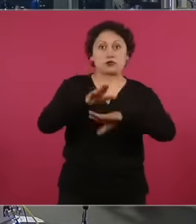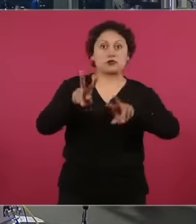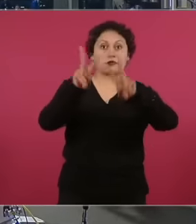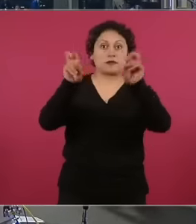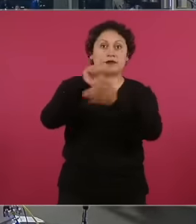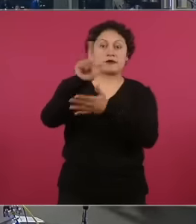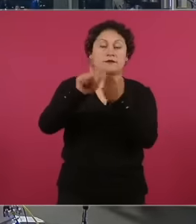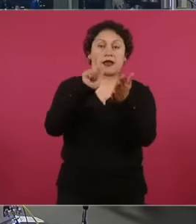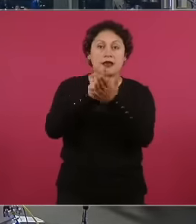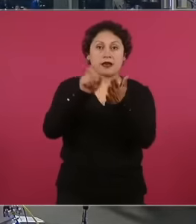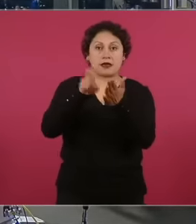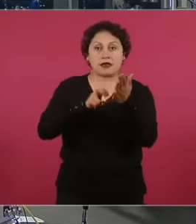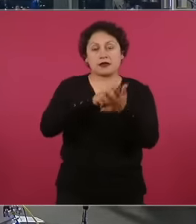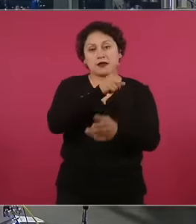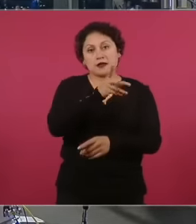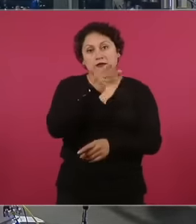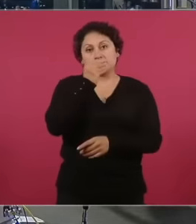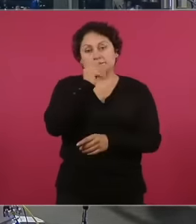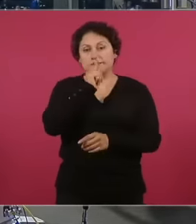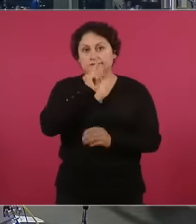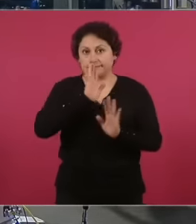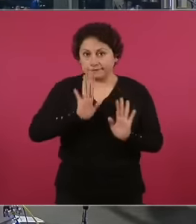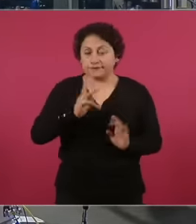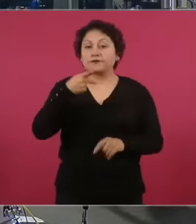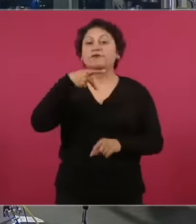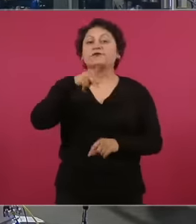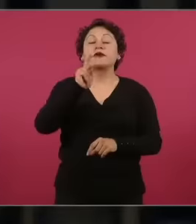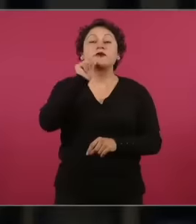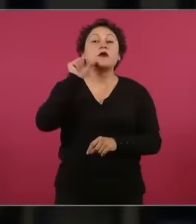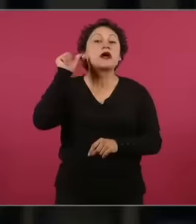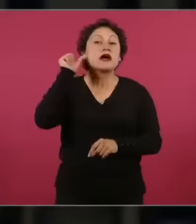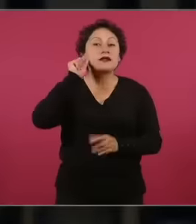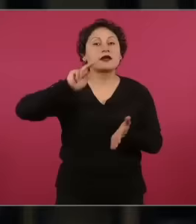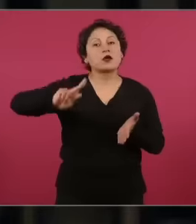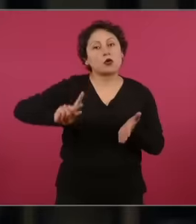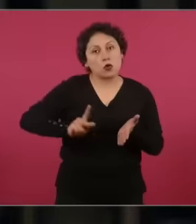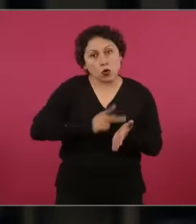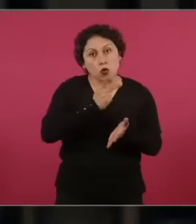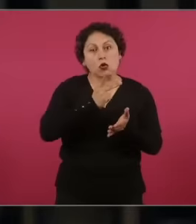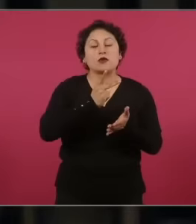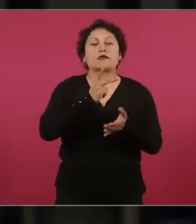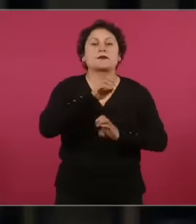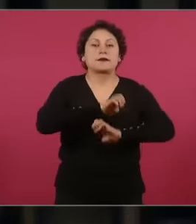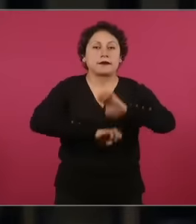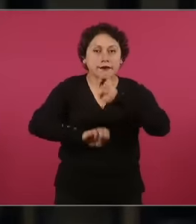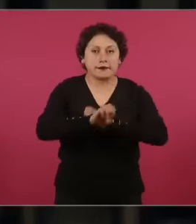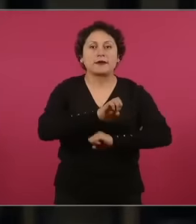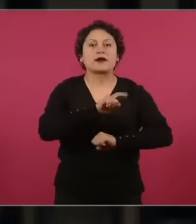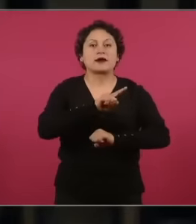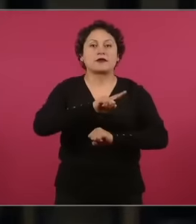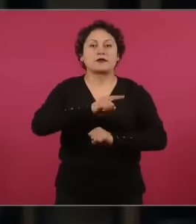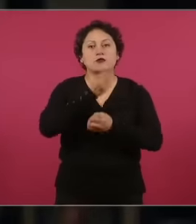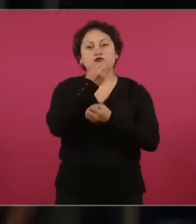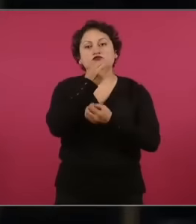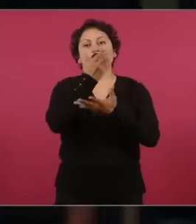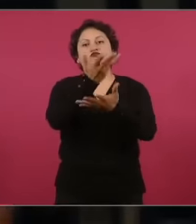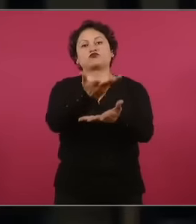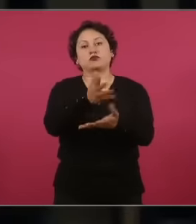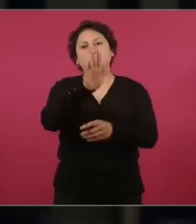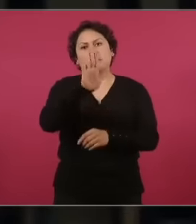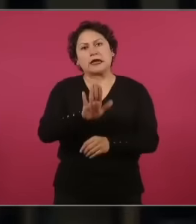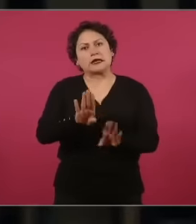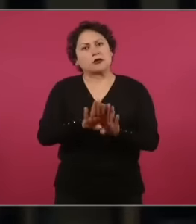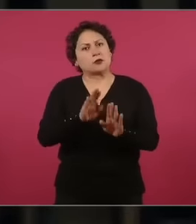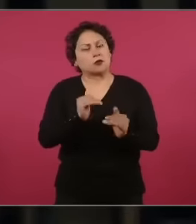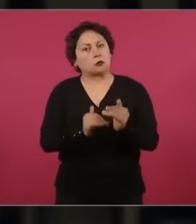Poder Judicial. Sin embargo, ayer el embajador Ken Salazar de nuevo hace algunas declaraciones, ahora un tanto, bueno, pues pudiera ser más elevadas,